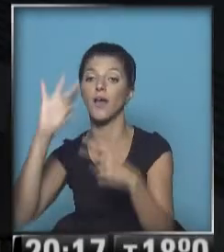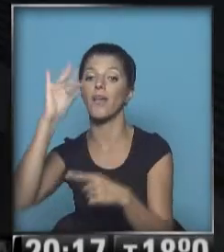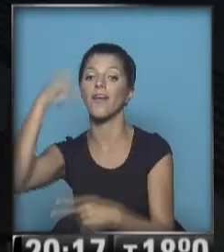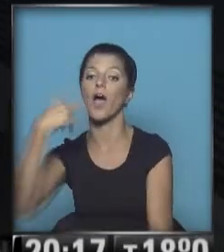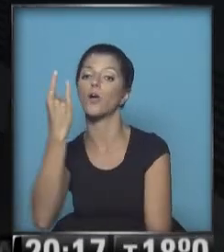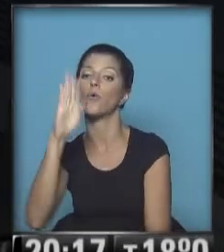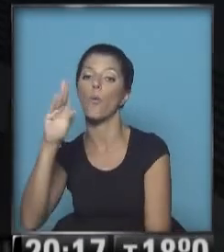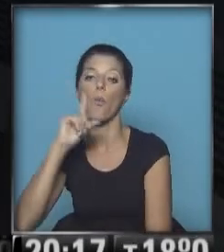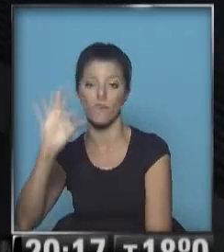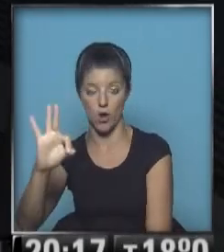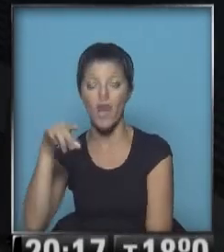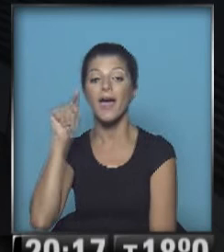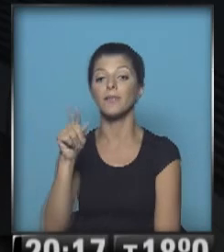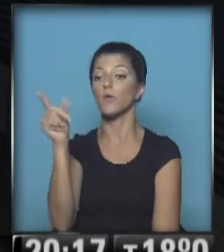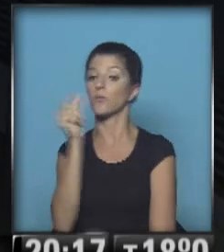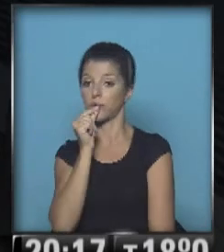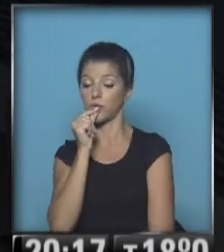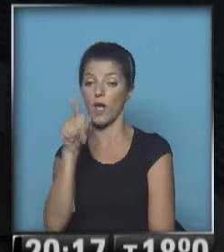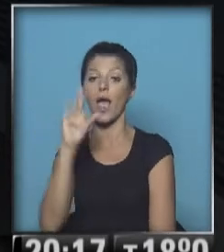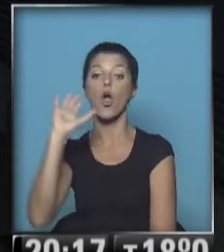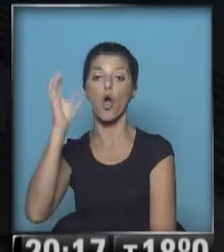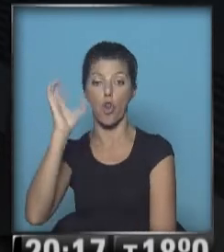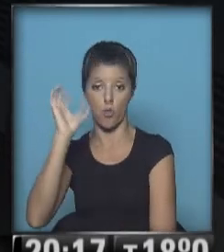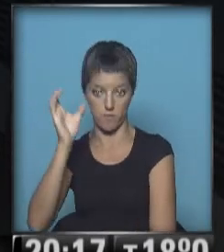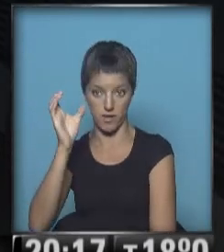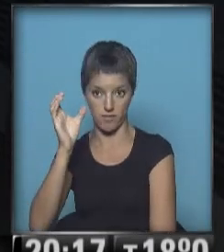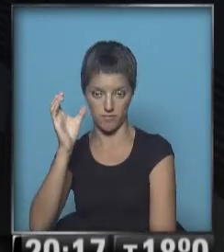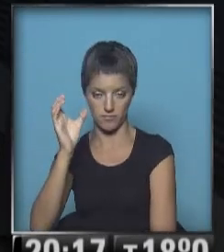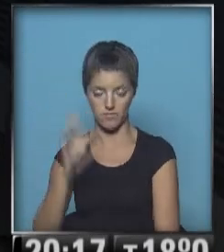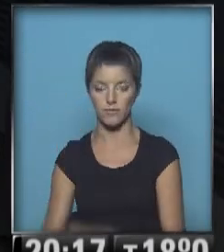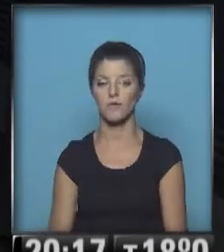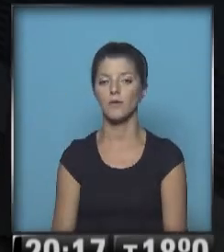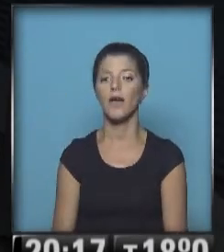Partido que será dirigido por el colombiano Buitrago en el